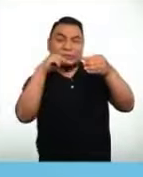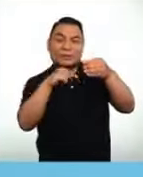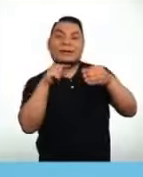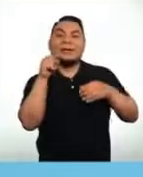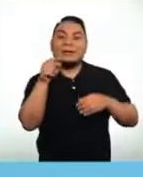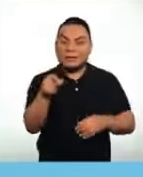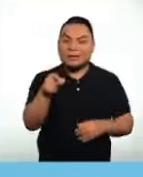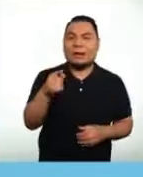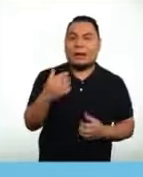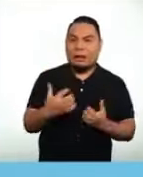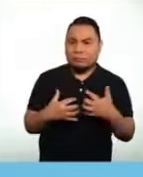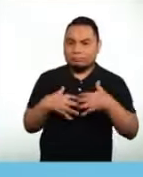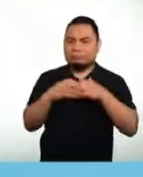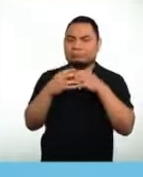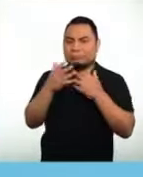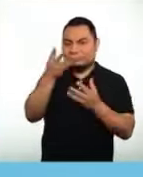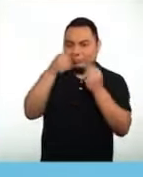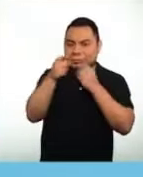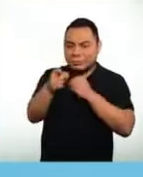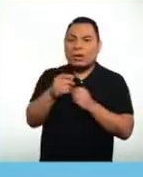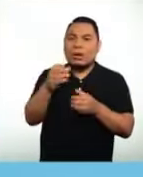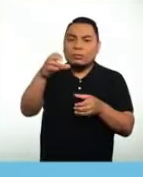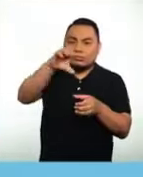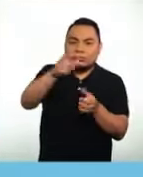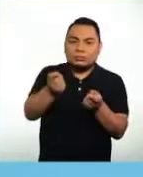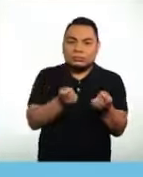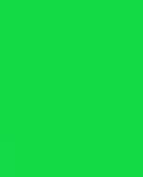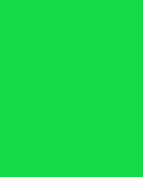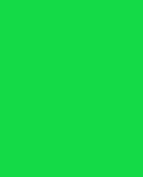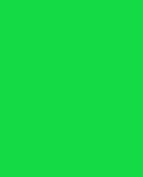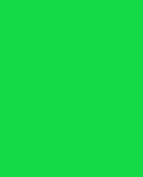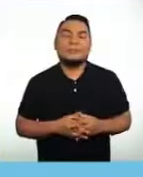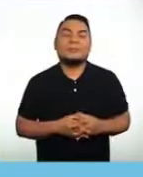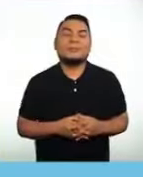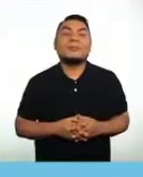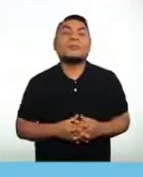botellas fortalecerá su coordinación motora fina.